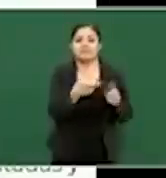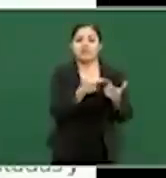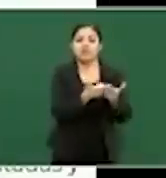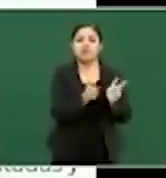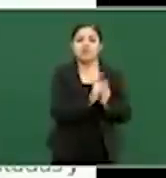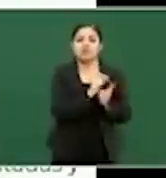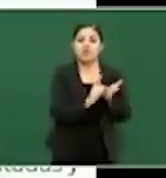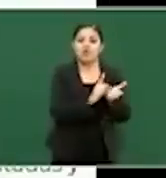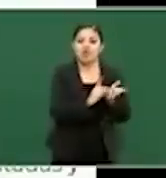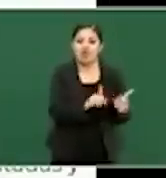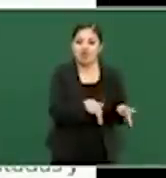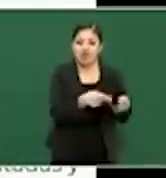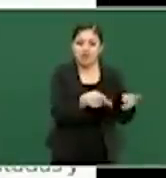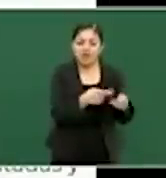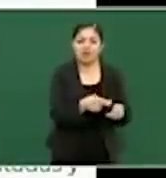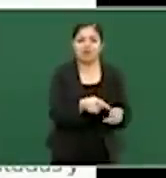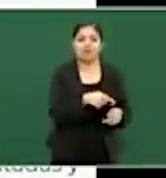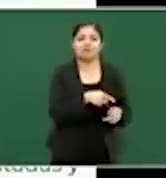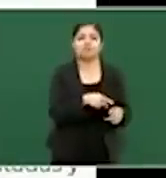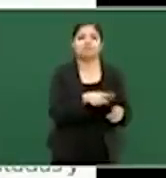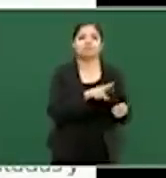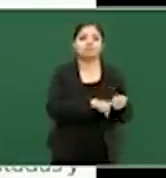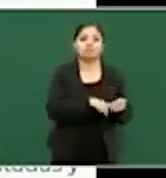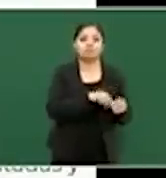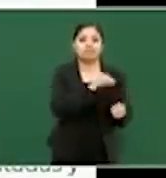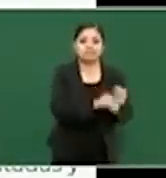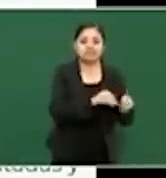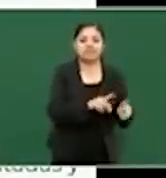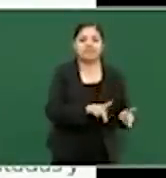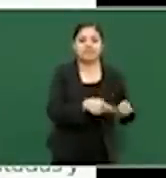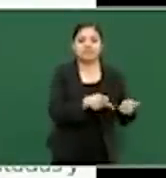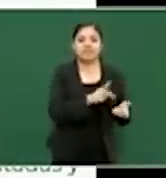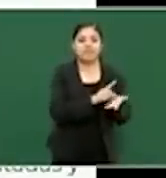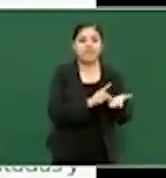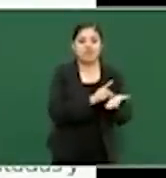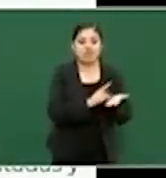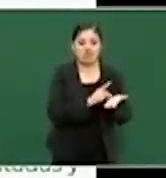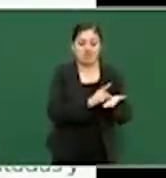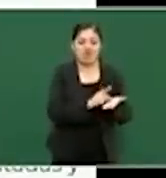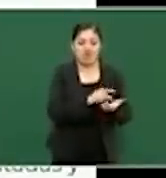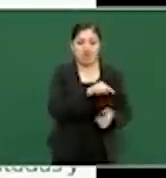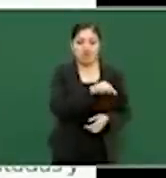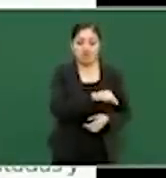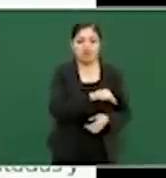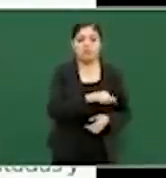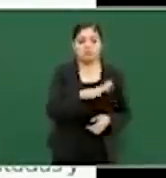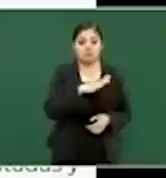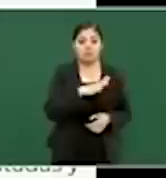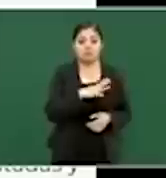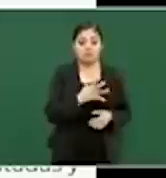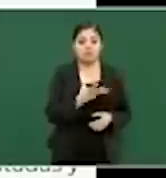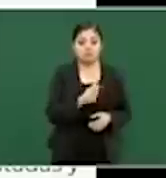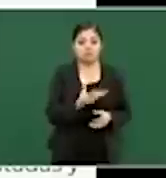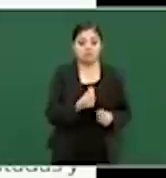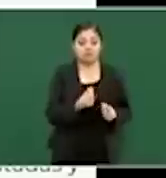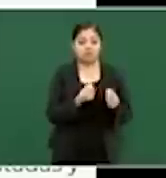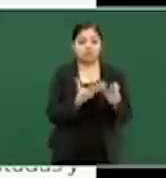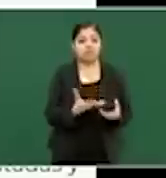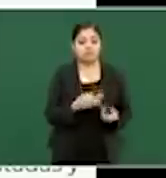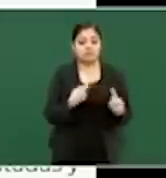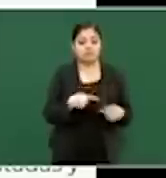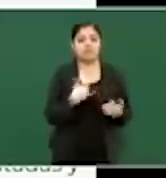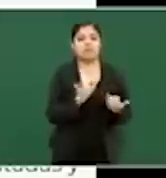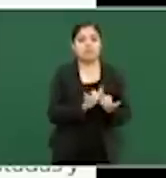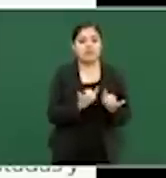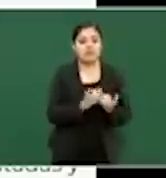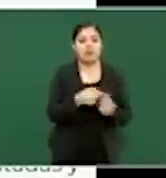de droga, una producción y venta de drogas sintéticas, una población flotante, una descomposición de